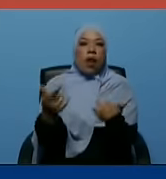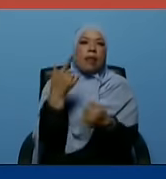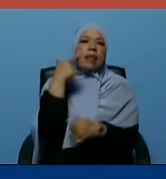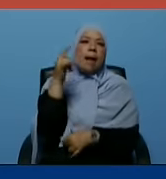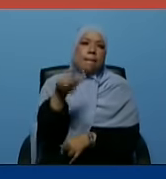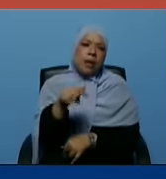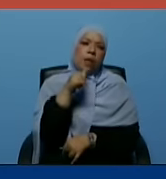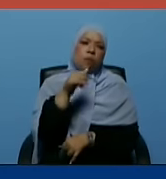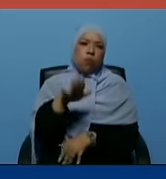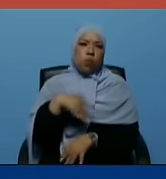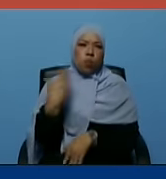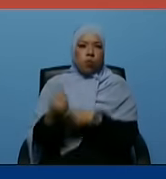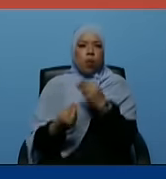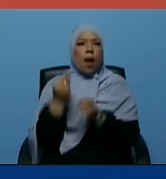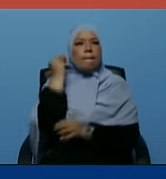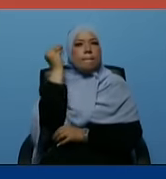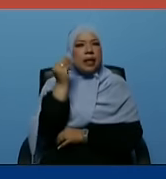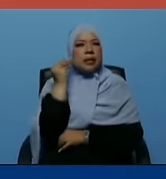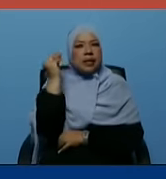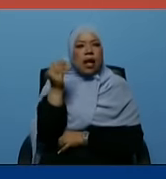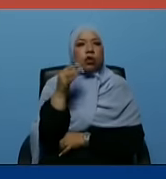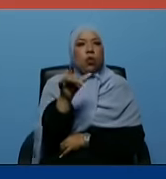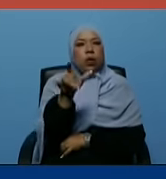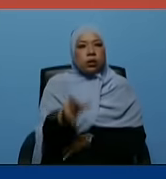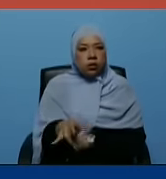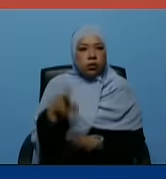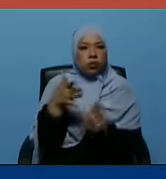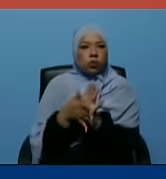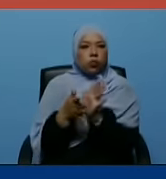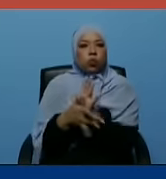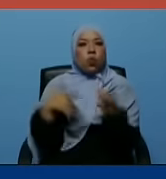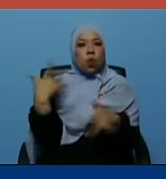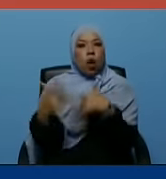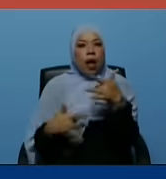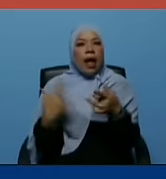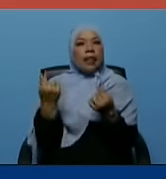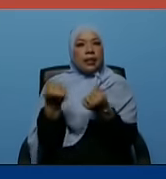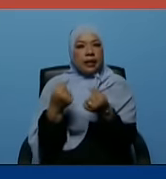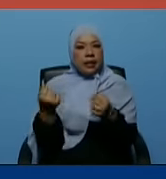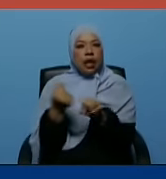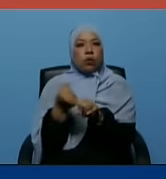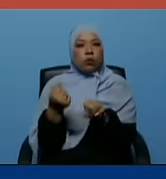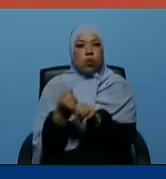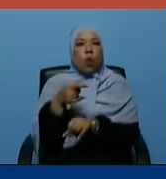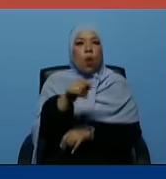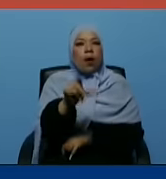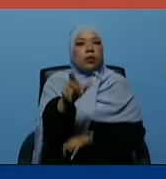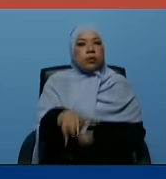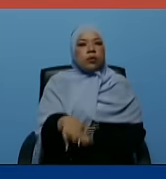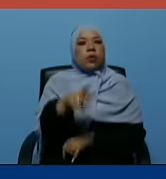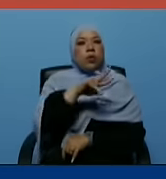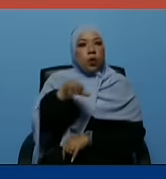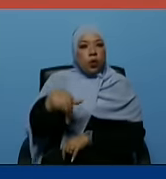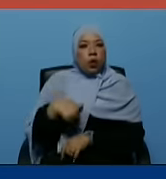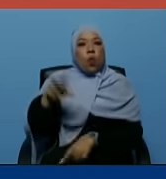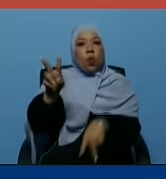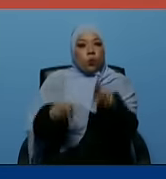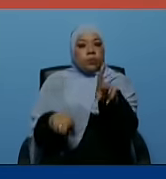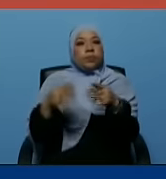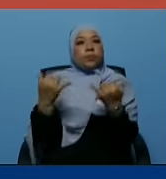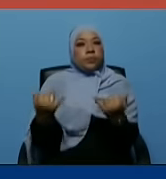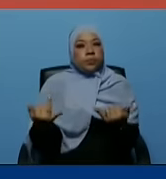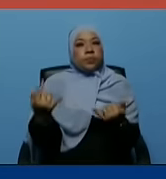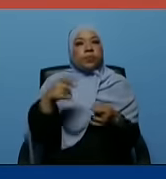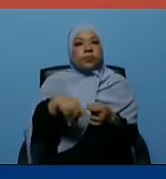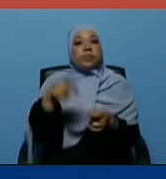sino que ya estén pensando, mira, en generar recursos, porque todo lo que ustedes exportan